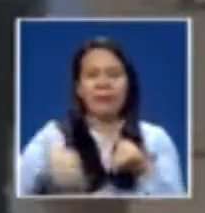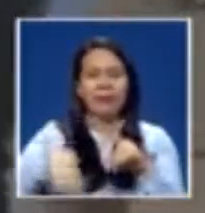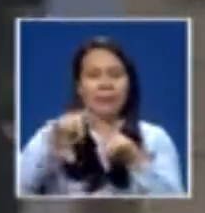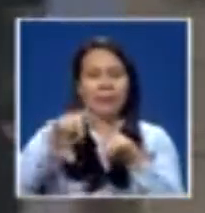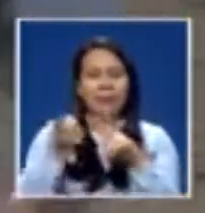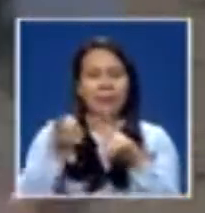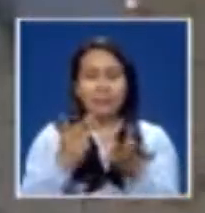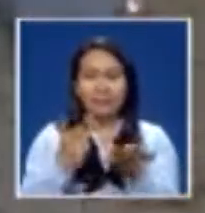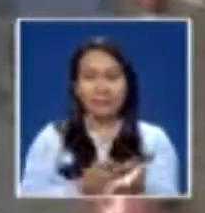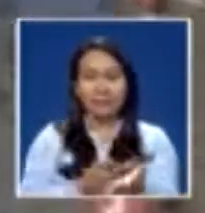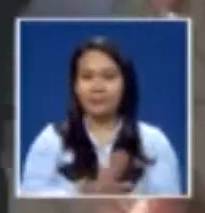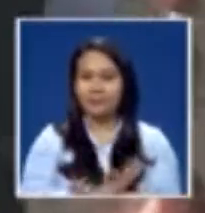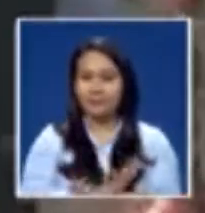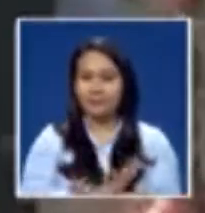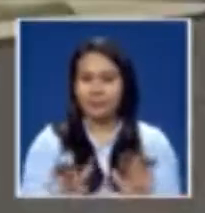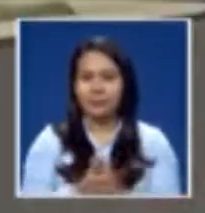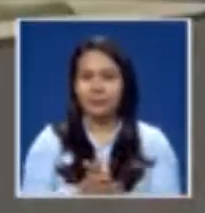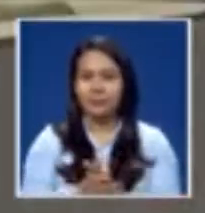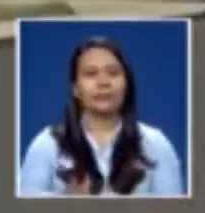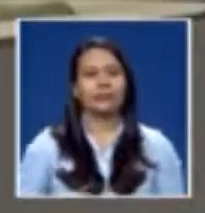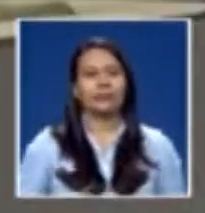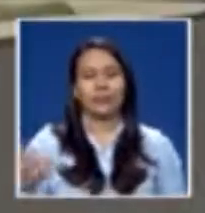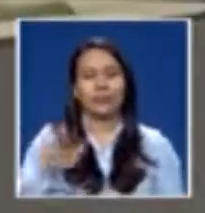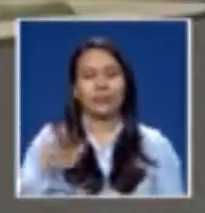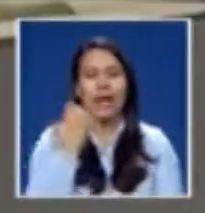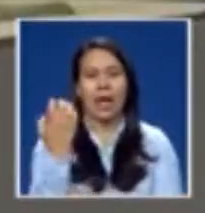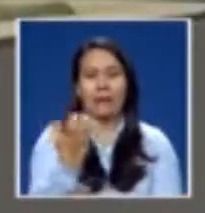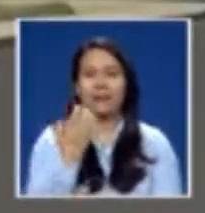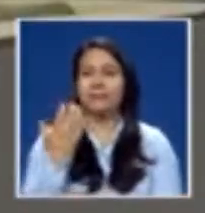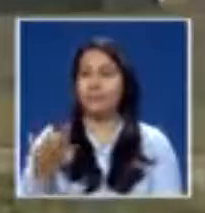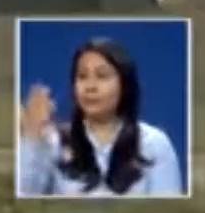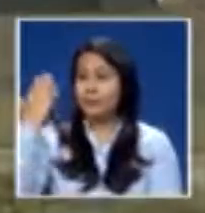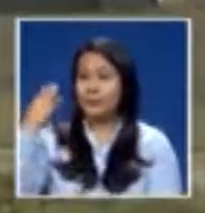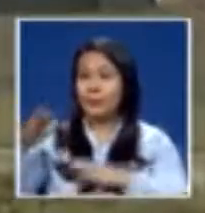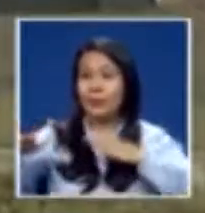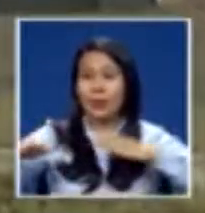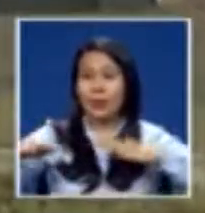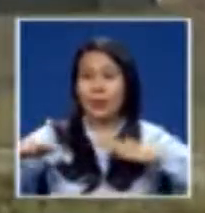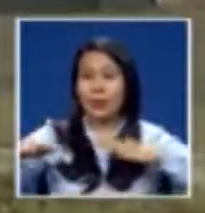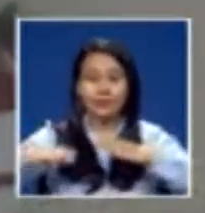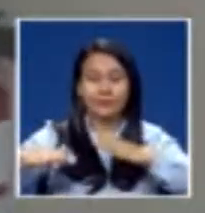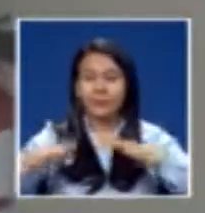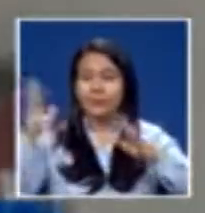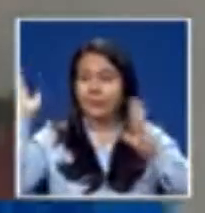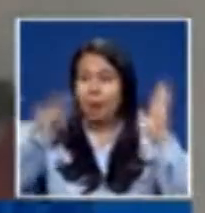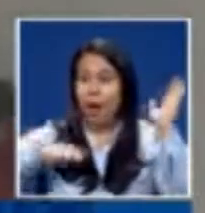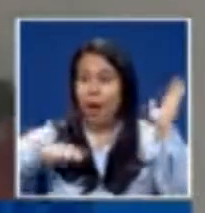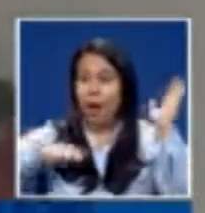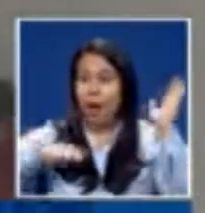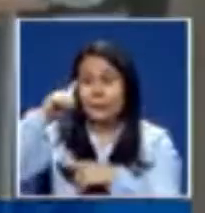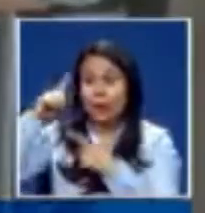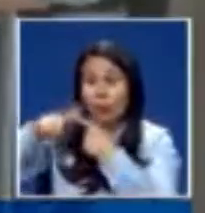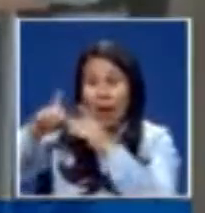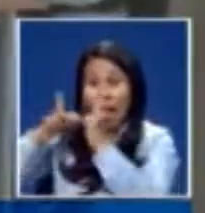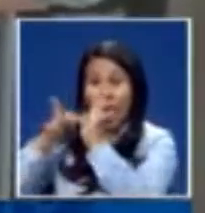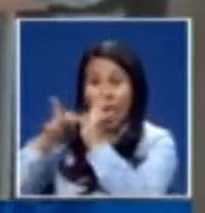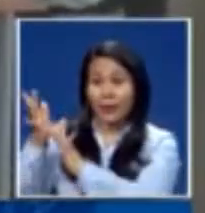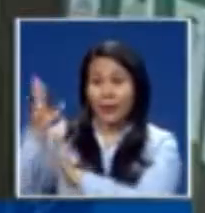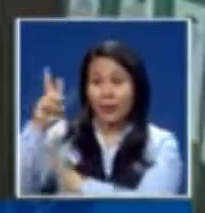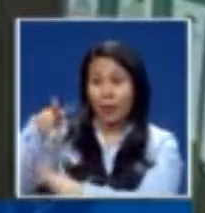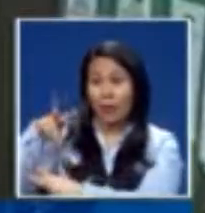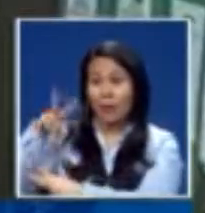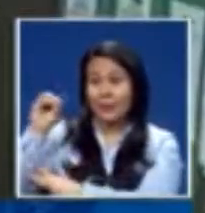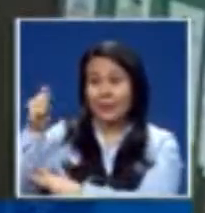que se propone utilizar este campamento en medio de una emergencia. Tras el terremoto que sacudió al país en abril de 2016, pobladores de la